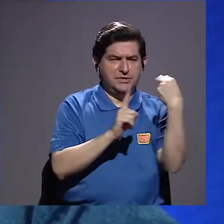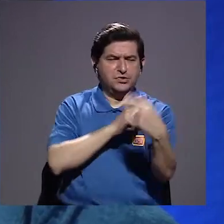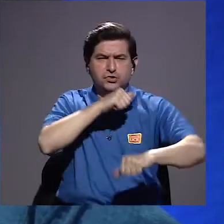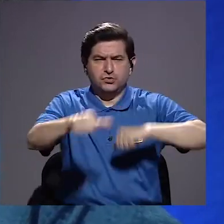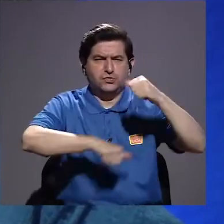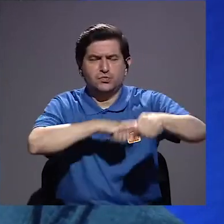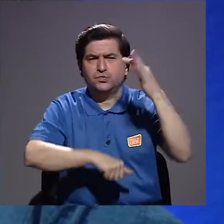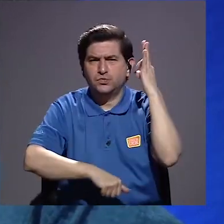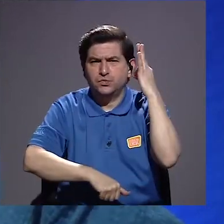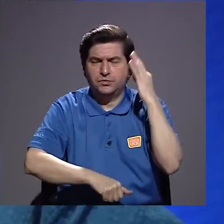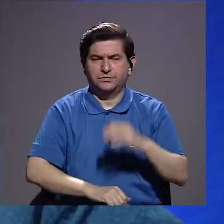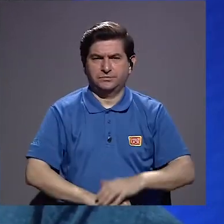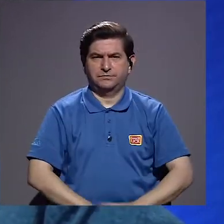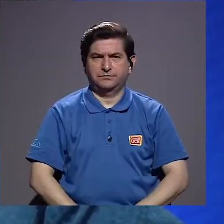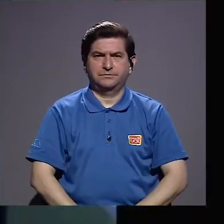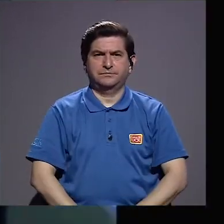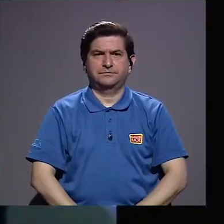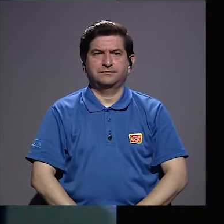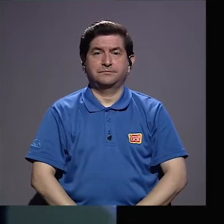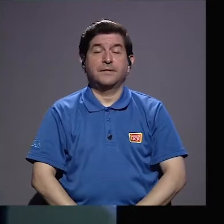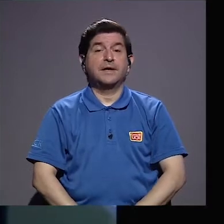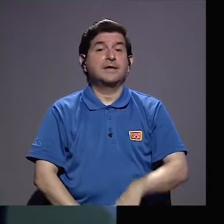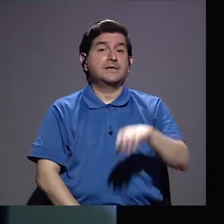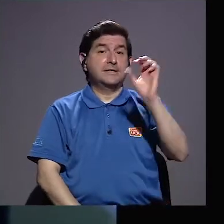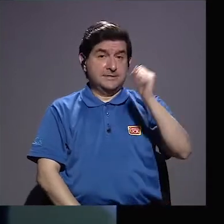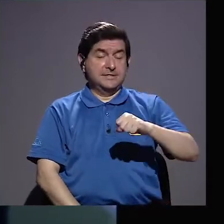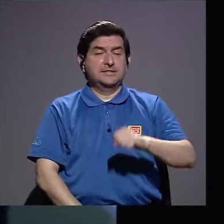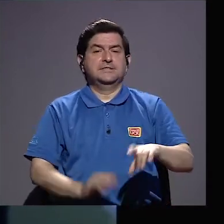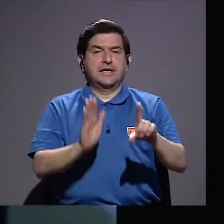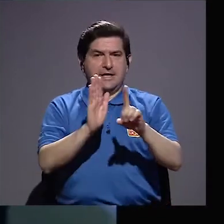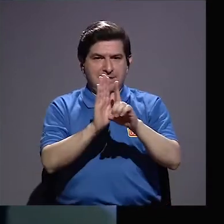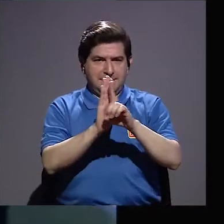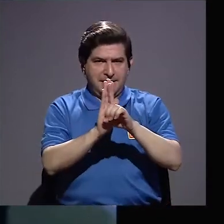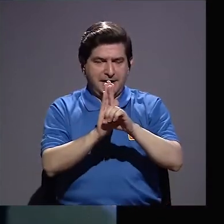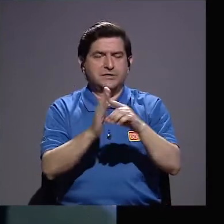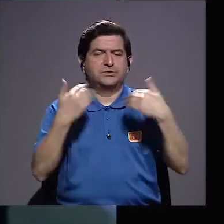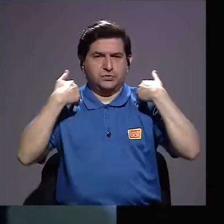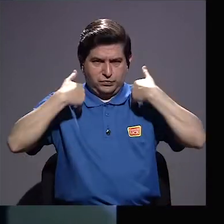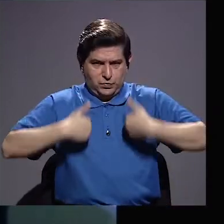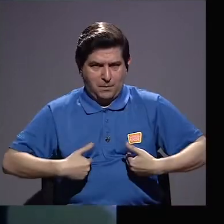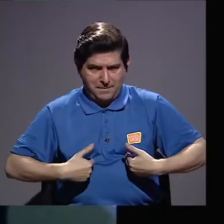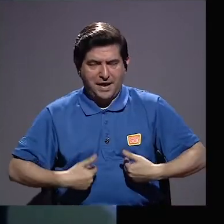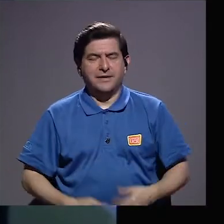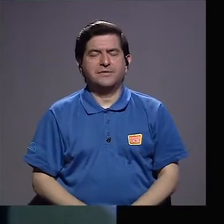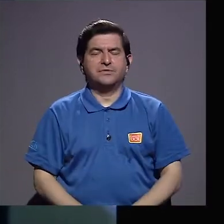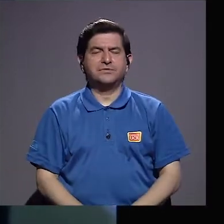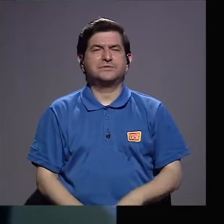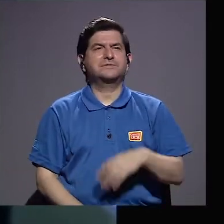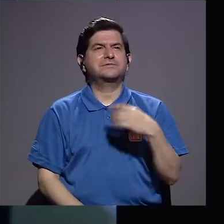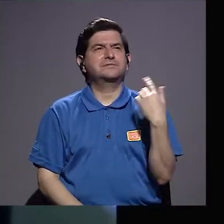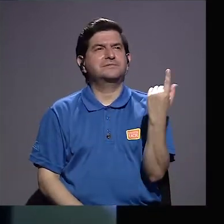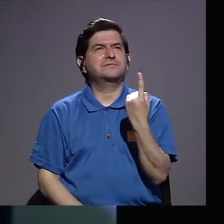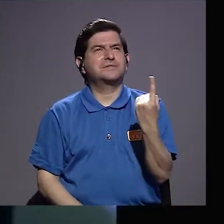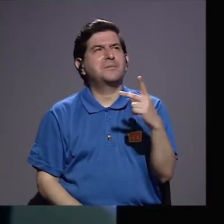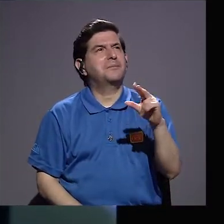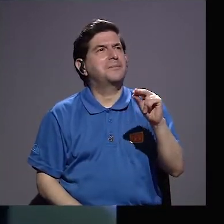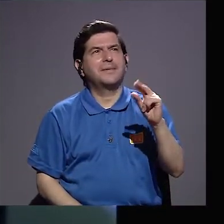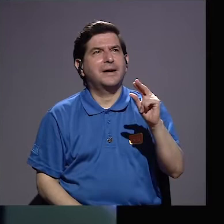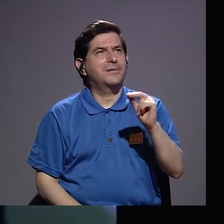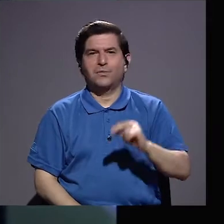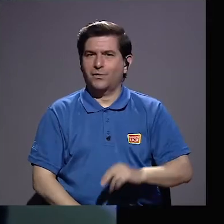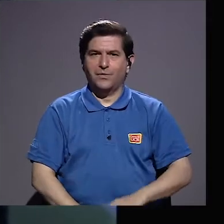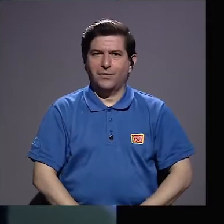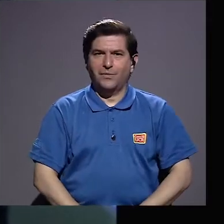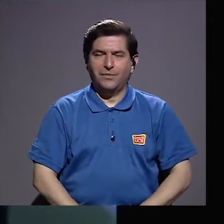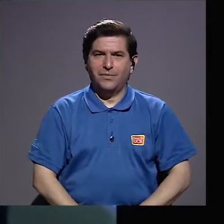feminista? Sí, por el derecho de los derechos humanos que ha sido siempre como, bueno, siempre no, porque,